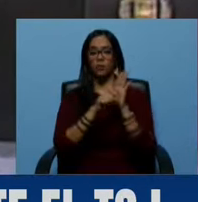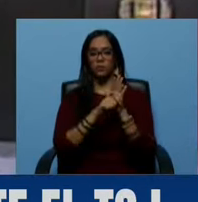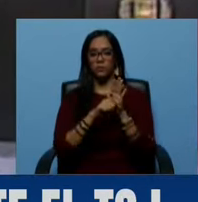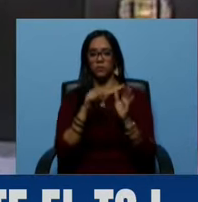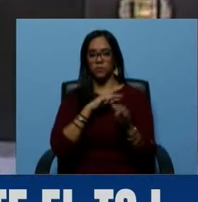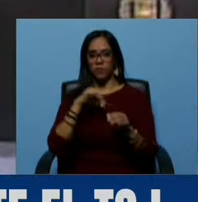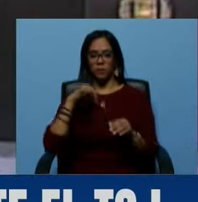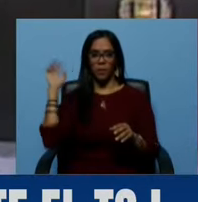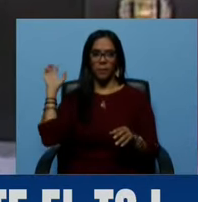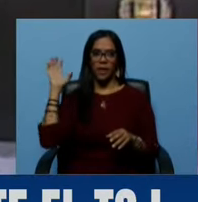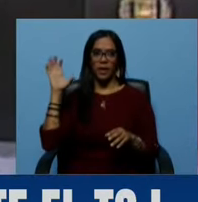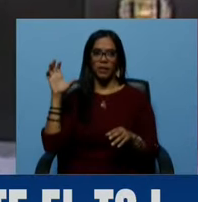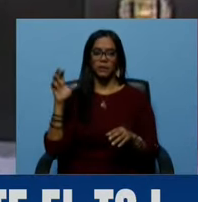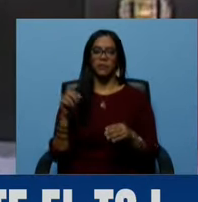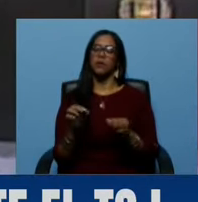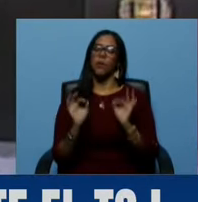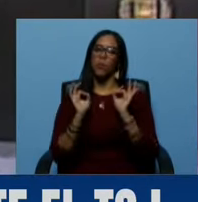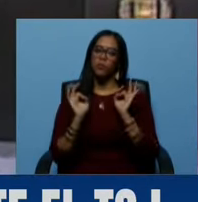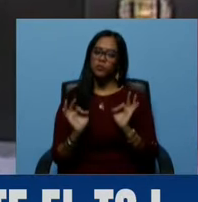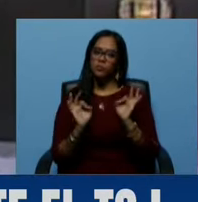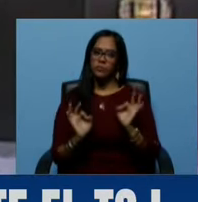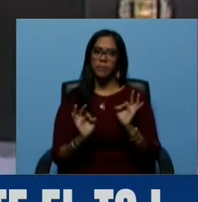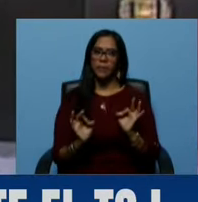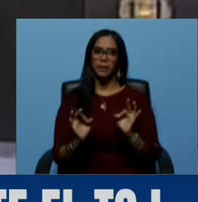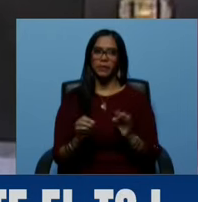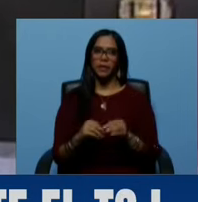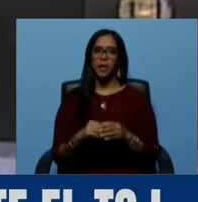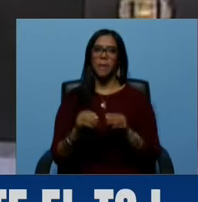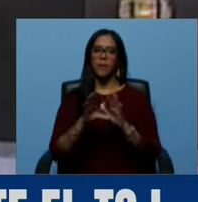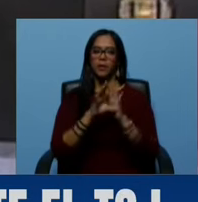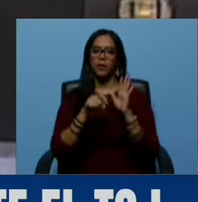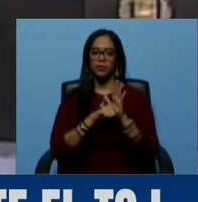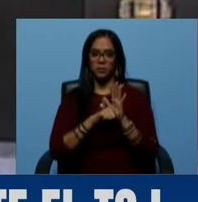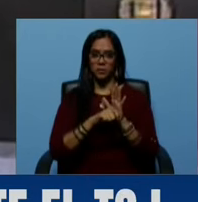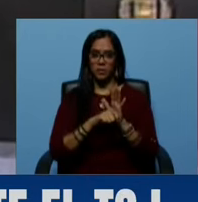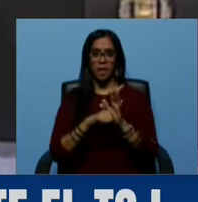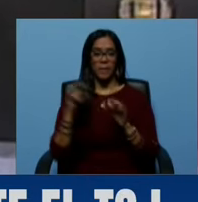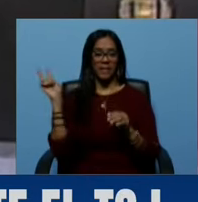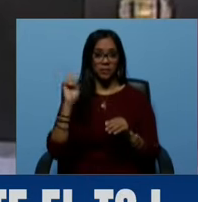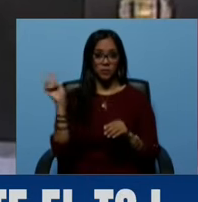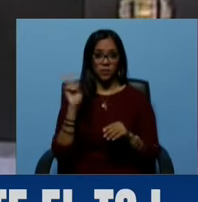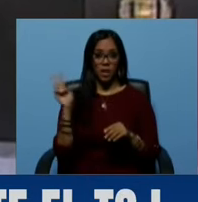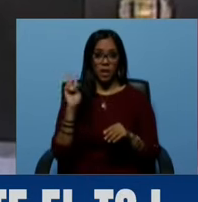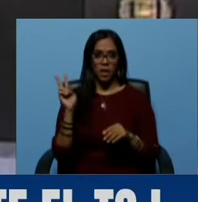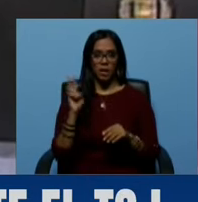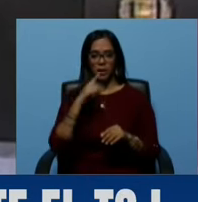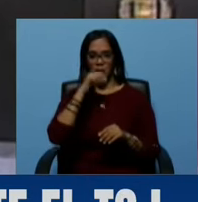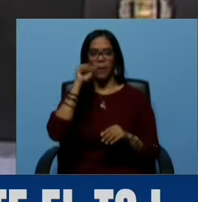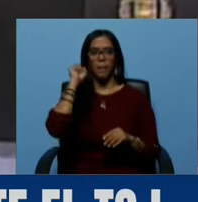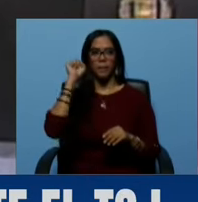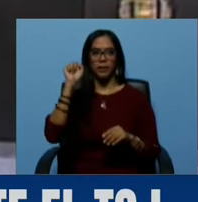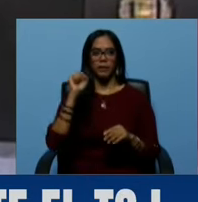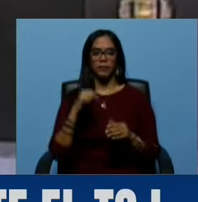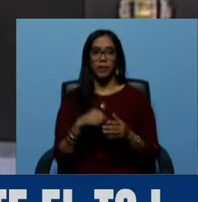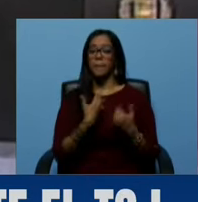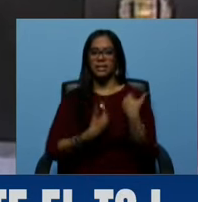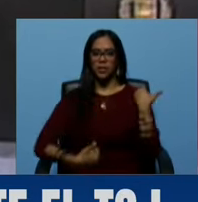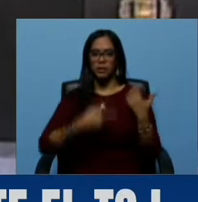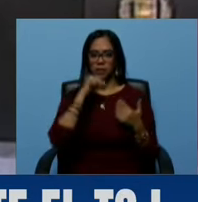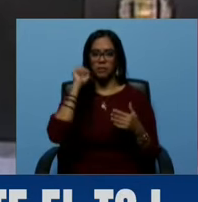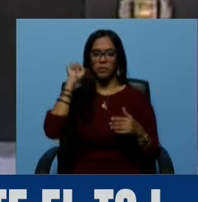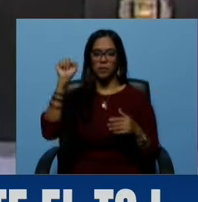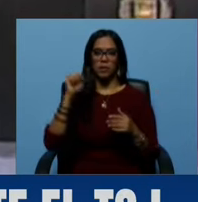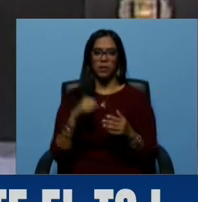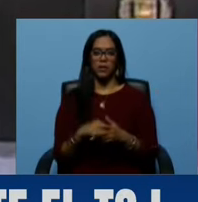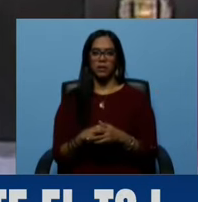país, regido justamente por la Constitución de la República Bolivariana de Venezuela. Presidente Nicolás Maduro